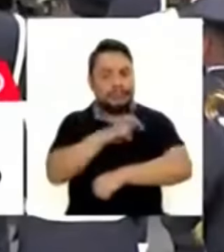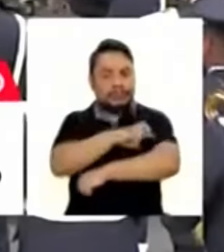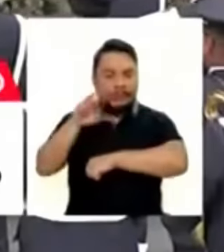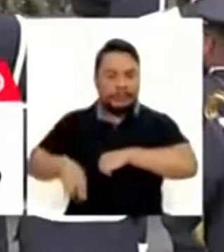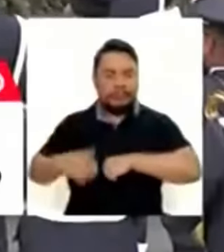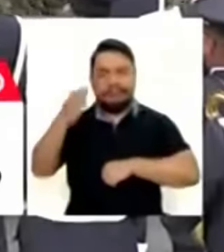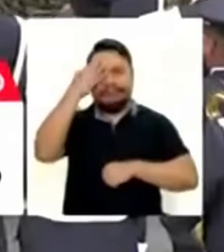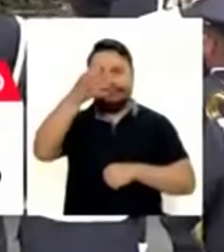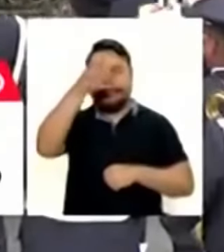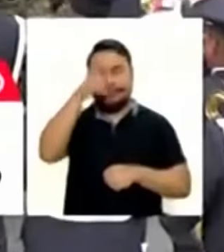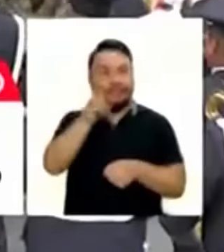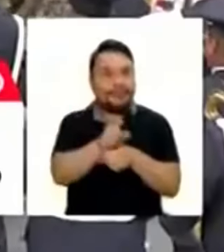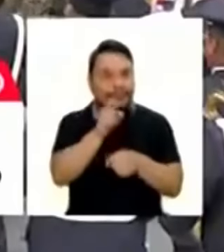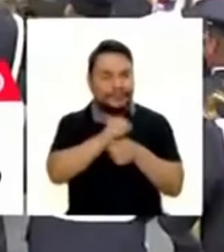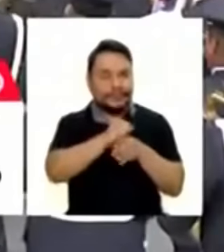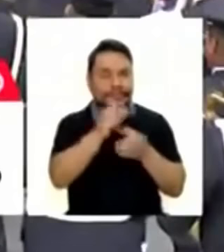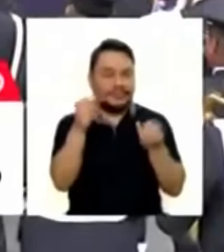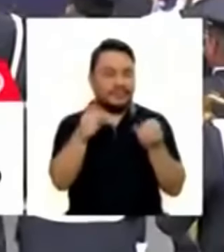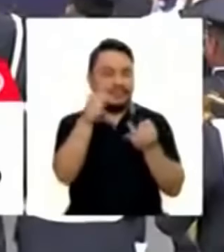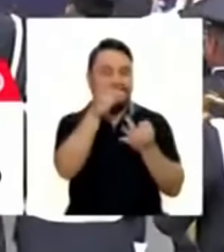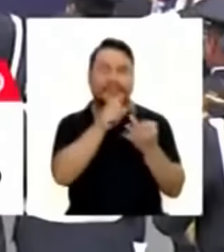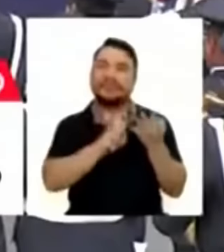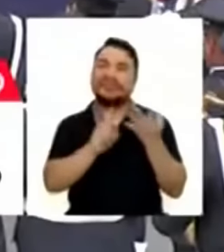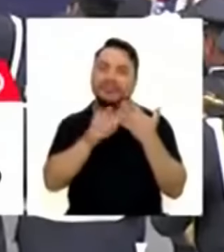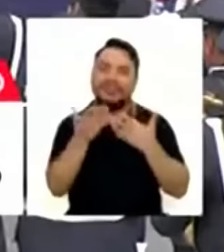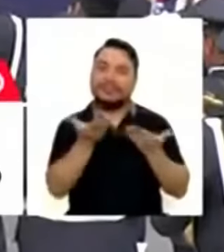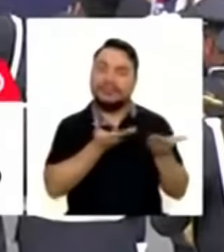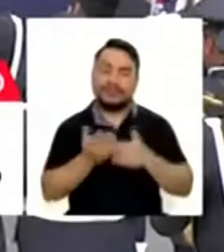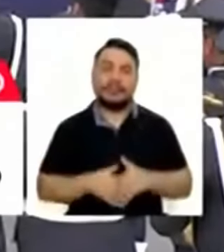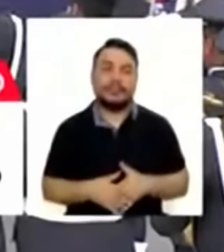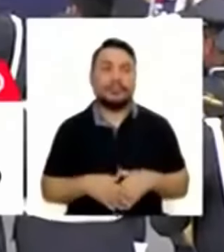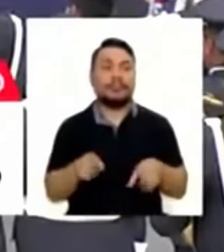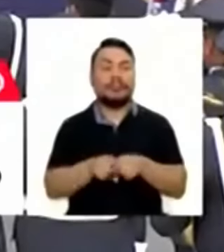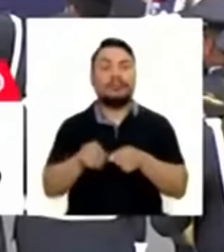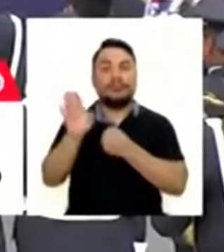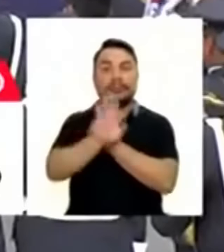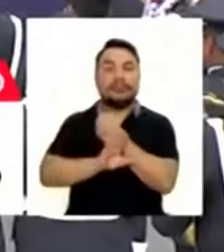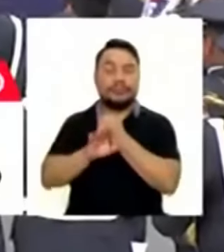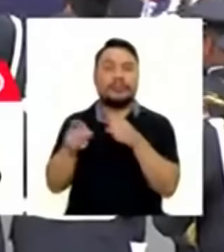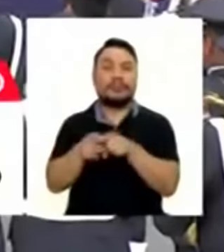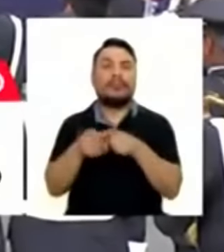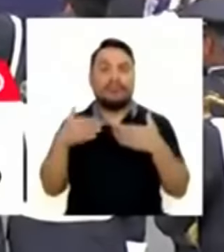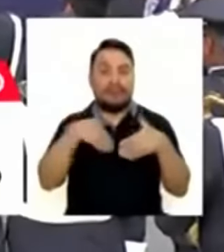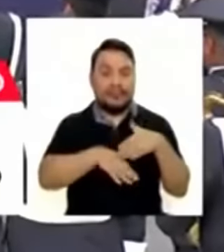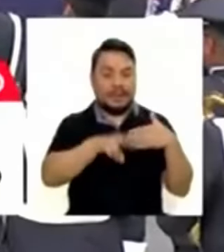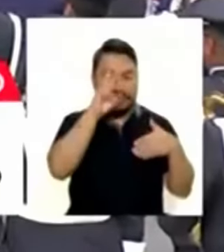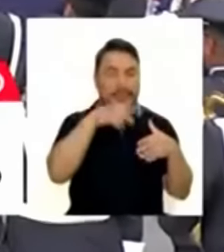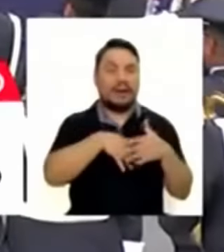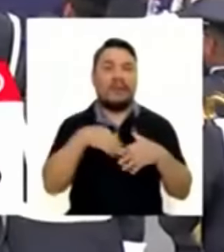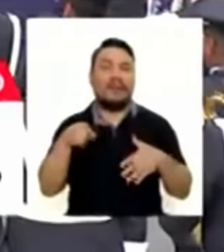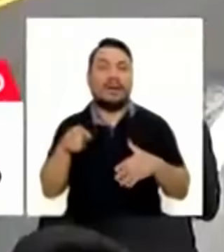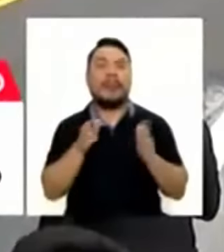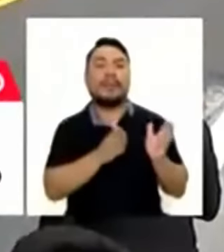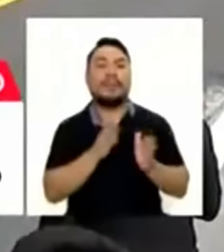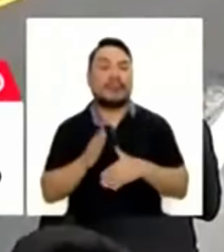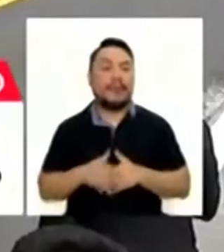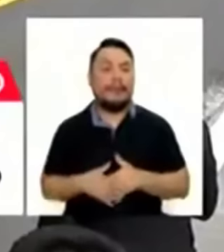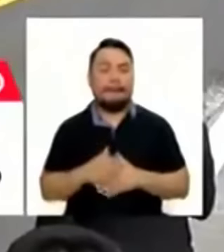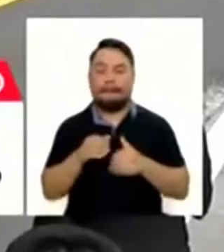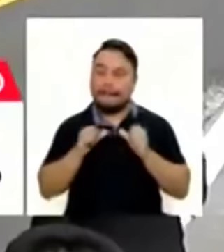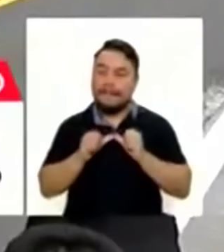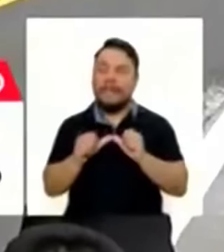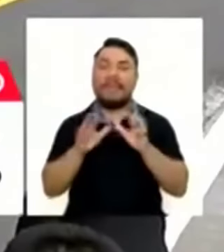en la guerra moderna, en la defensa de la seguridad nacional, tanto en el frente como externo, preparándose